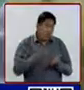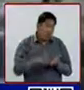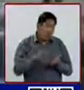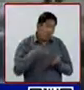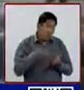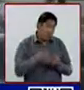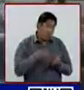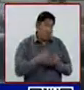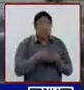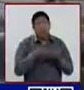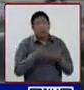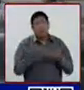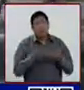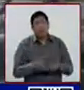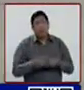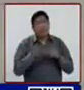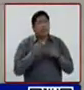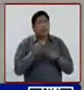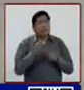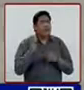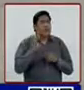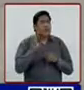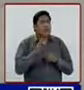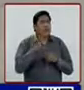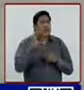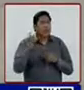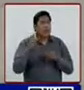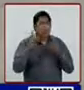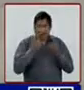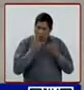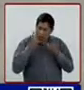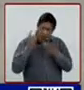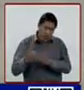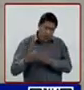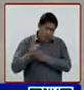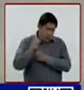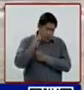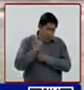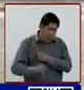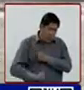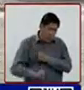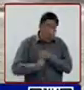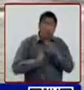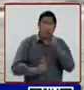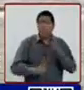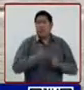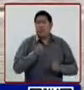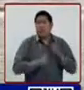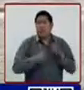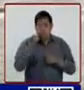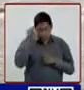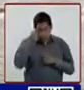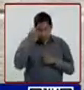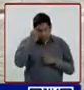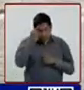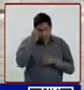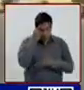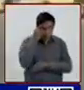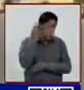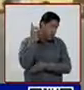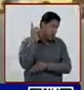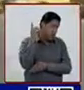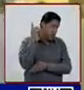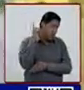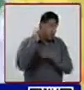revictimización. Y tenemos 178 denuncias de heridos, sobre las cuales también como gobierno nacional